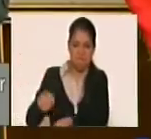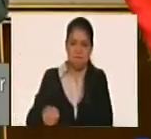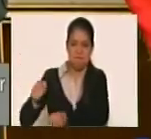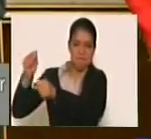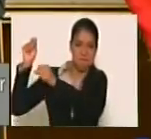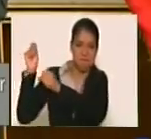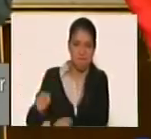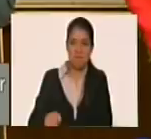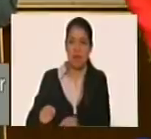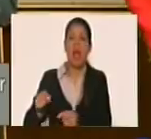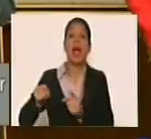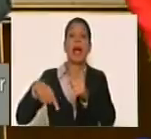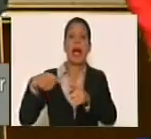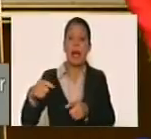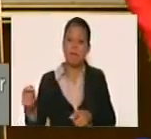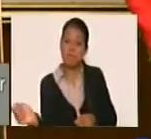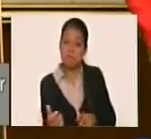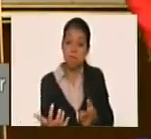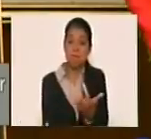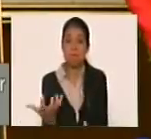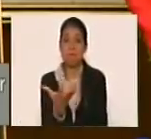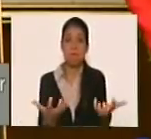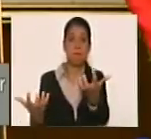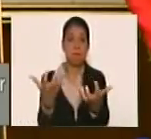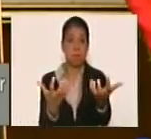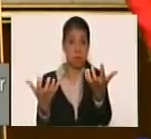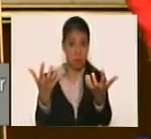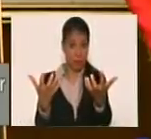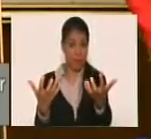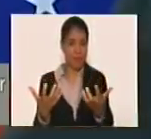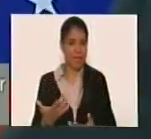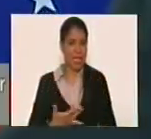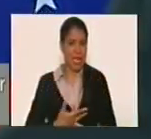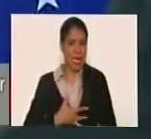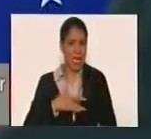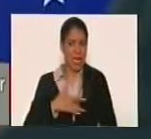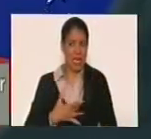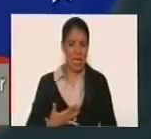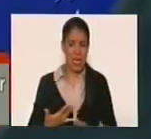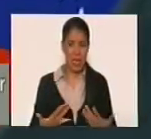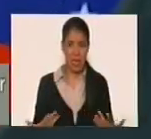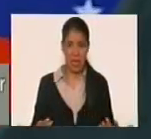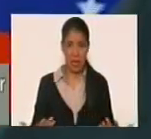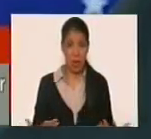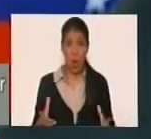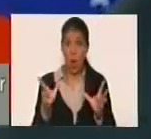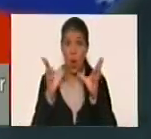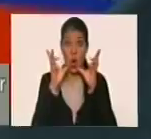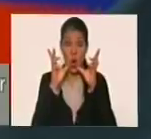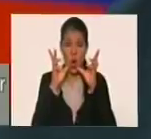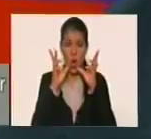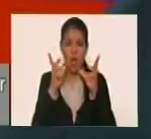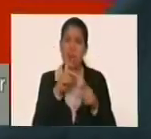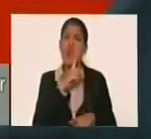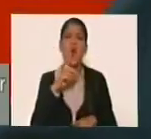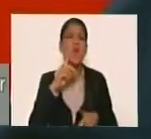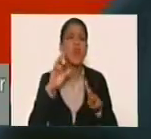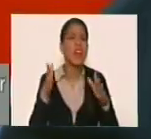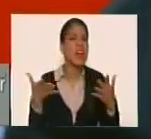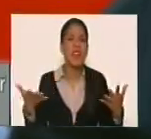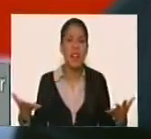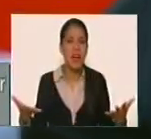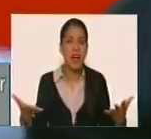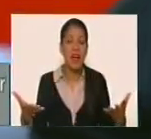pegue candela, se le incendie después de muerto. ¿Cómo se llama eso?